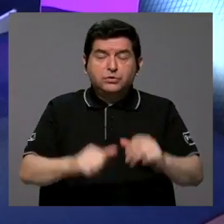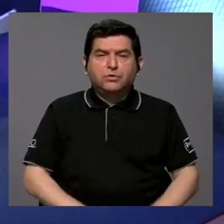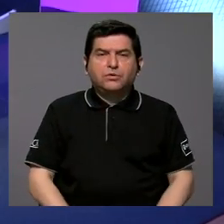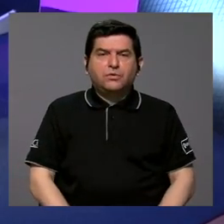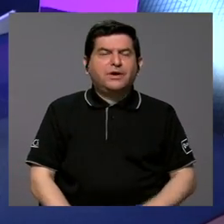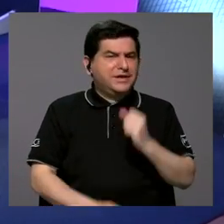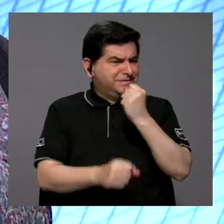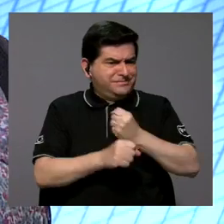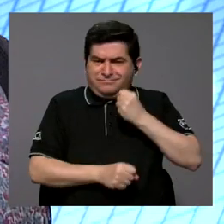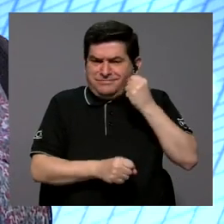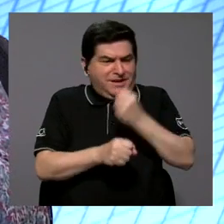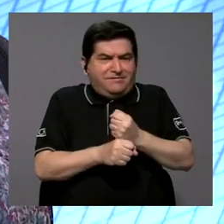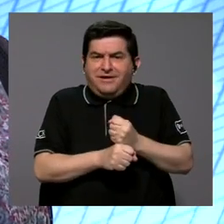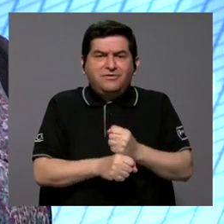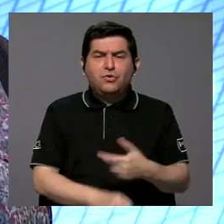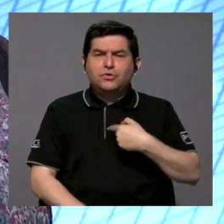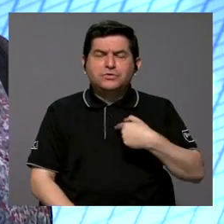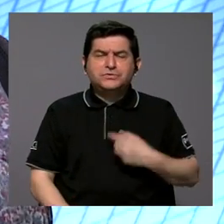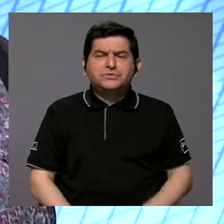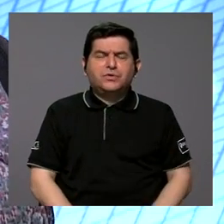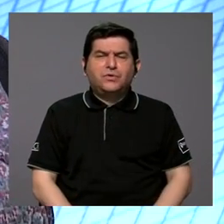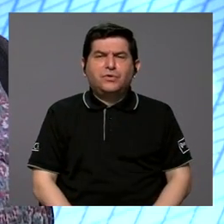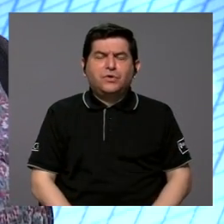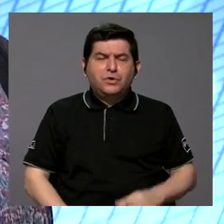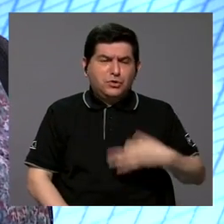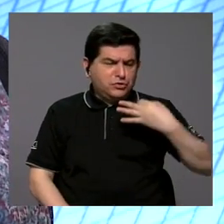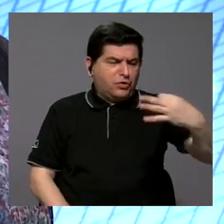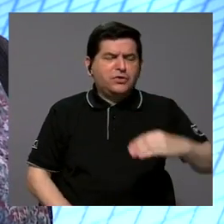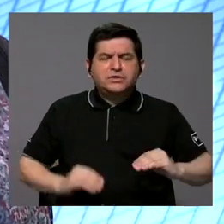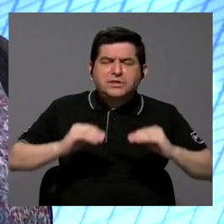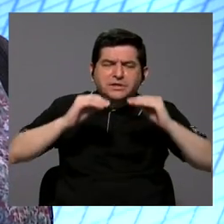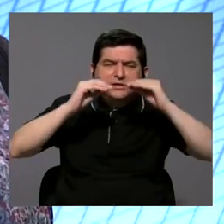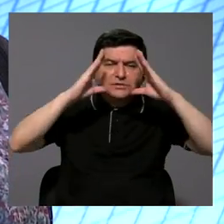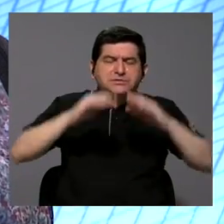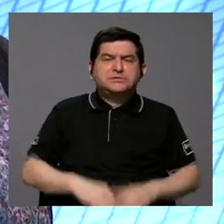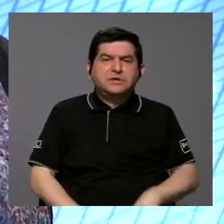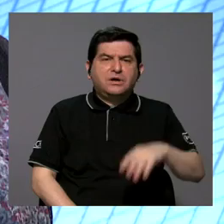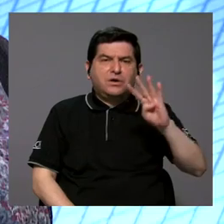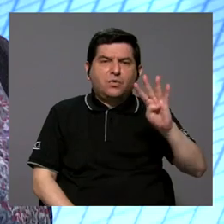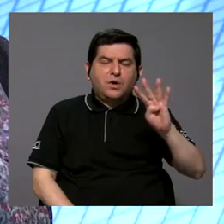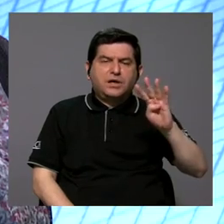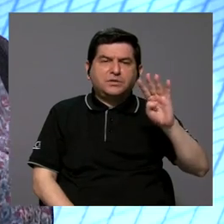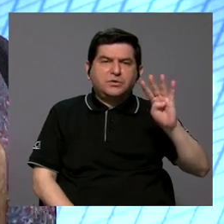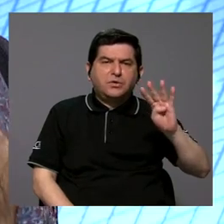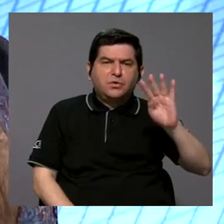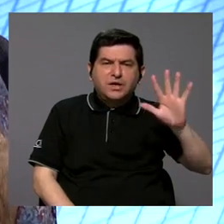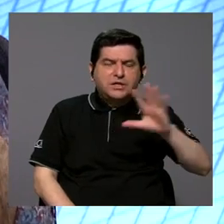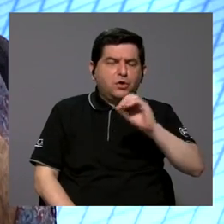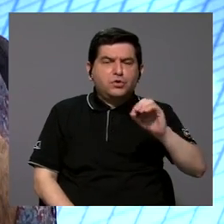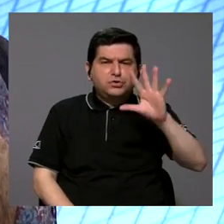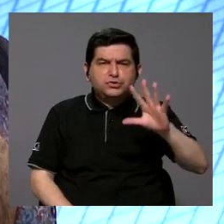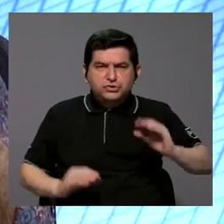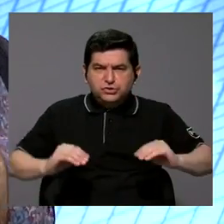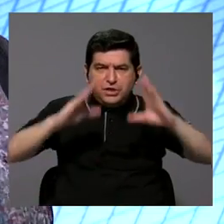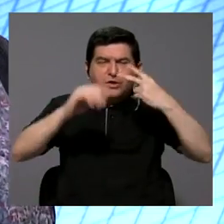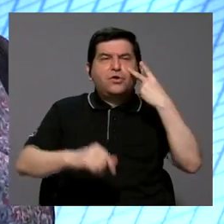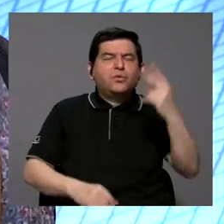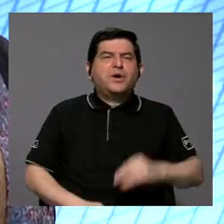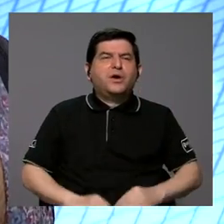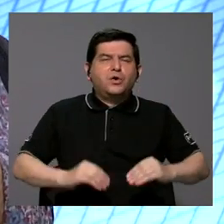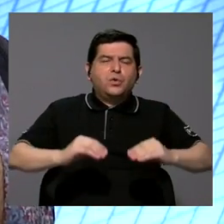es como un trabajo, ¿verdad? Yo, digamos, yo me levanto todos los días a las 4:45, 5 de la mañana, veo la salida del